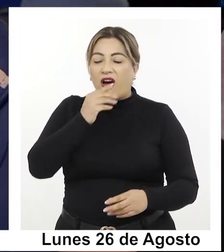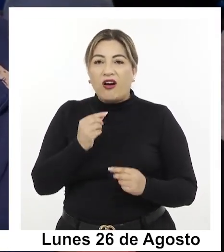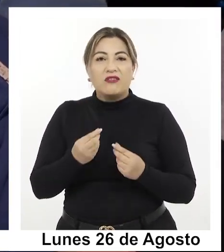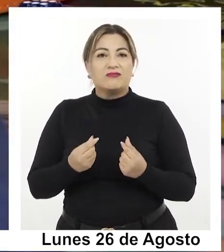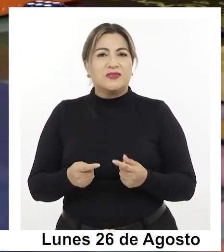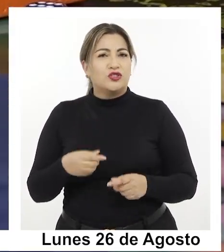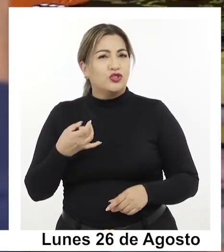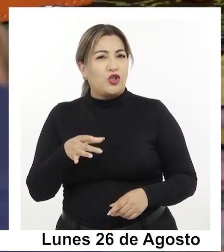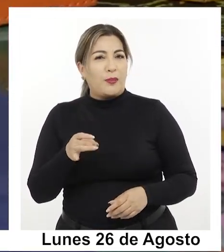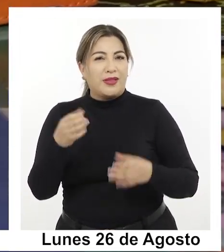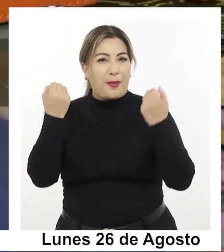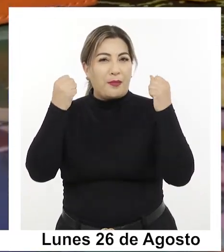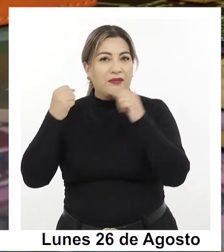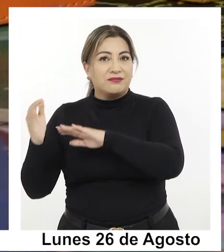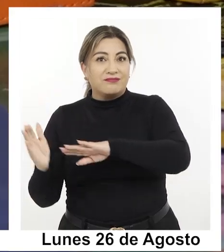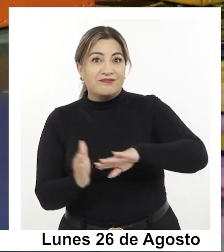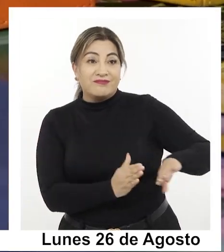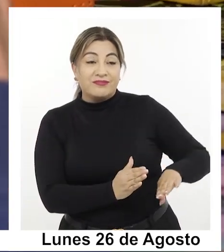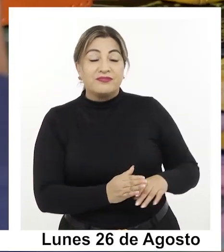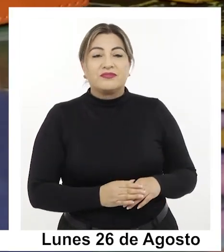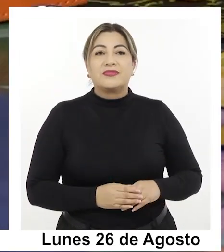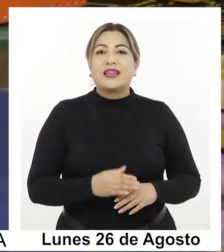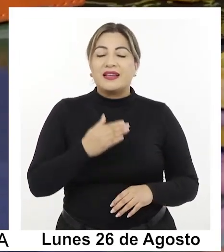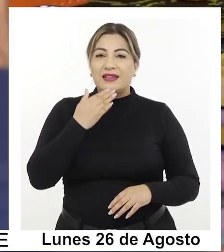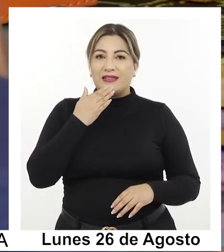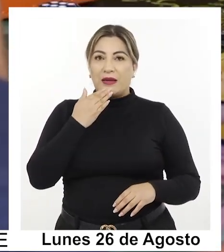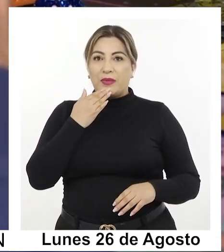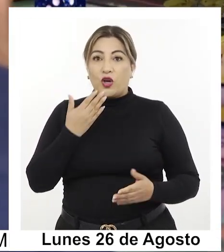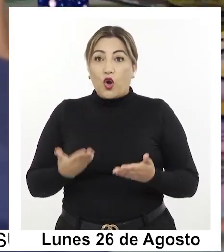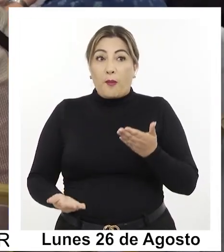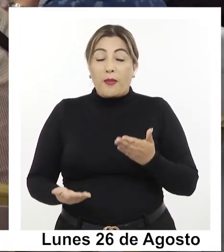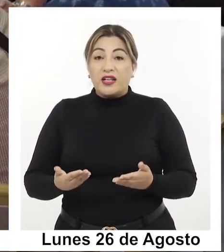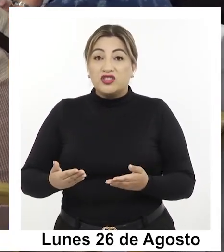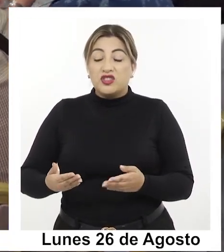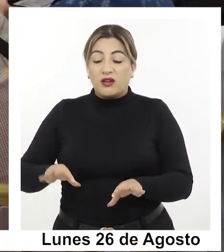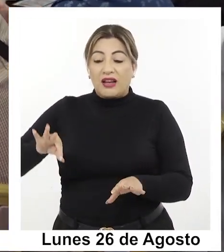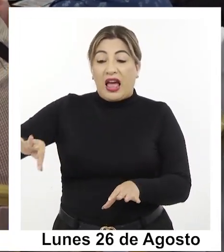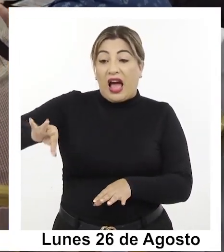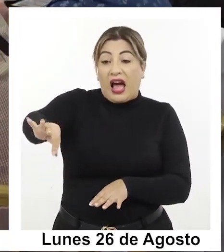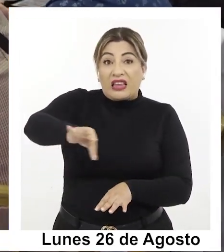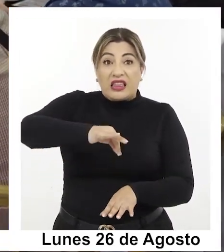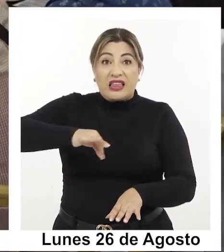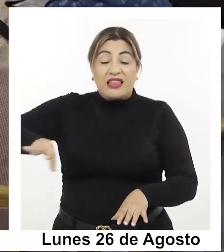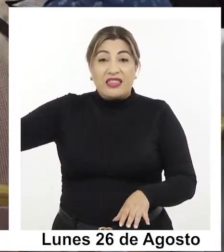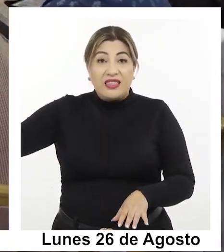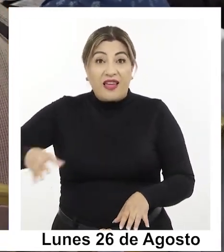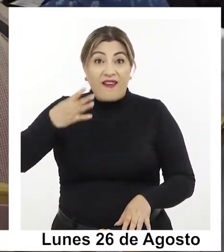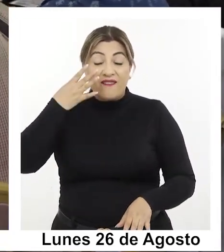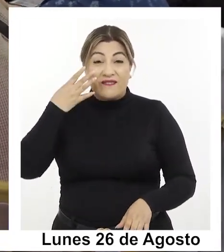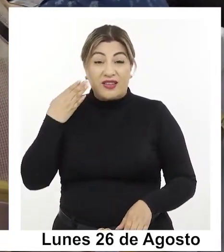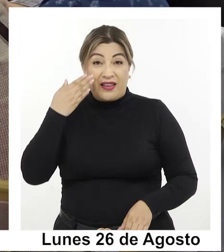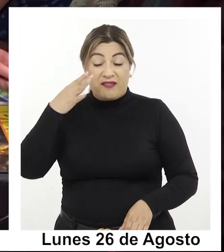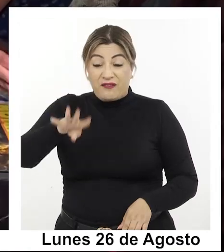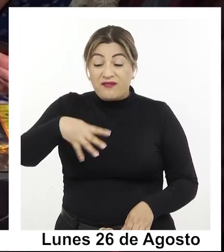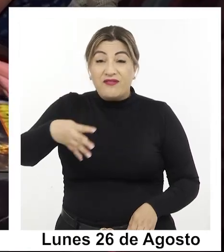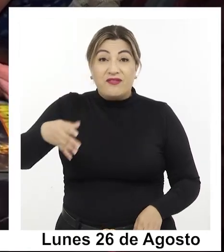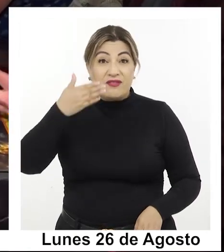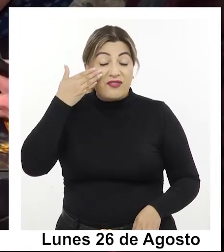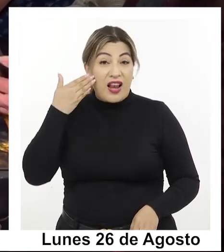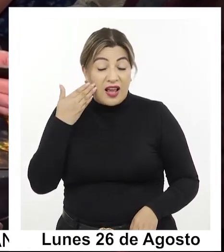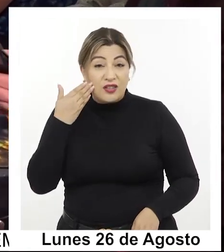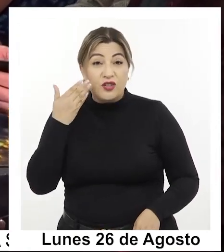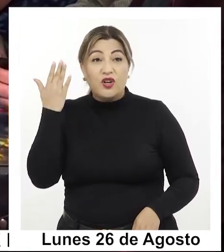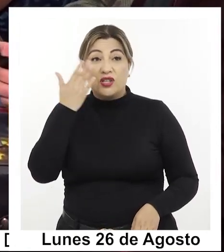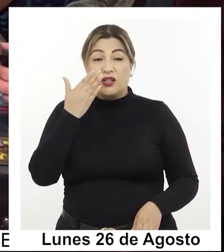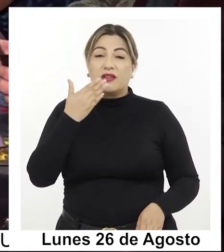es pura práctica nomás. Aunque comparable con el ajedrez, en este juego también interviene la suerte, señalan